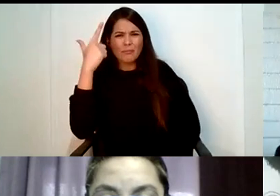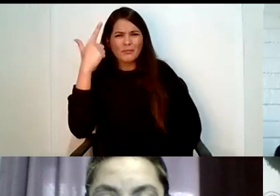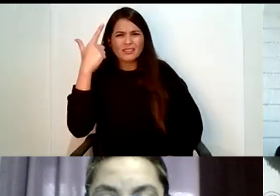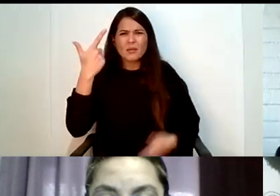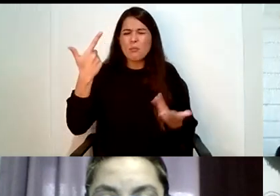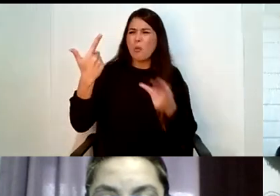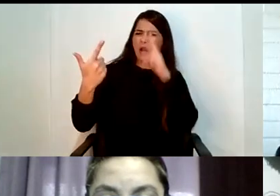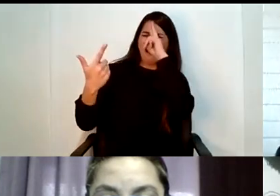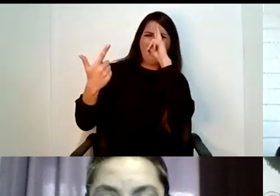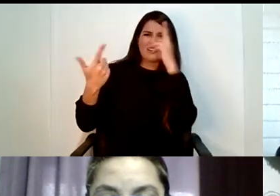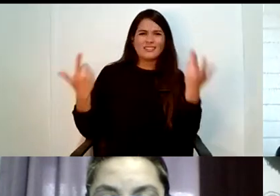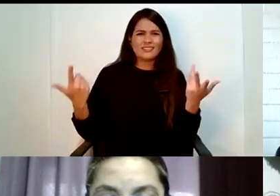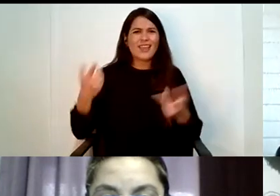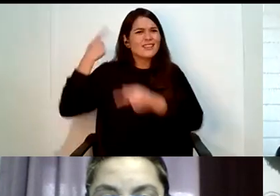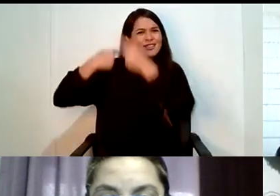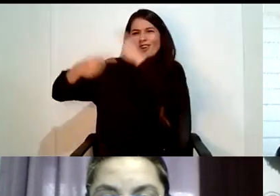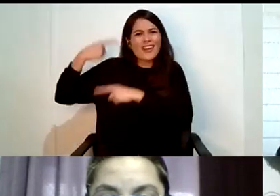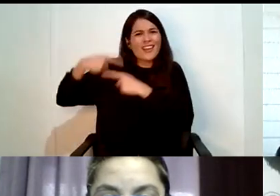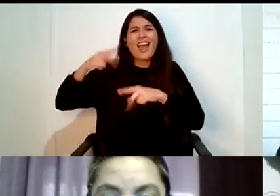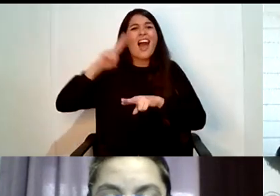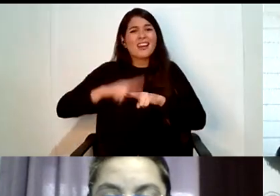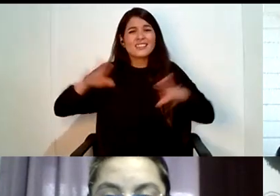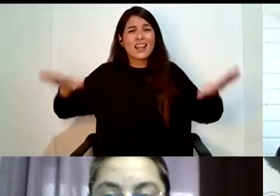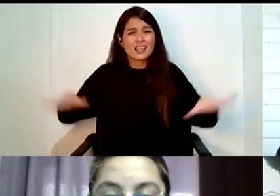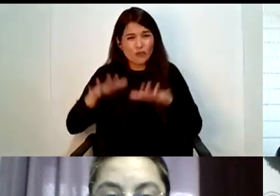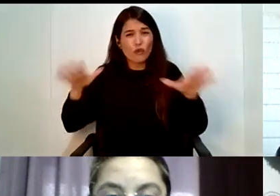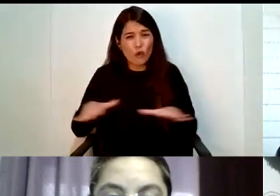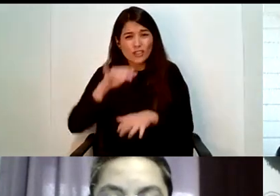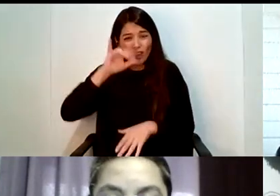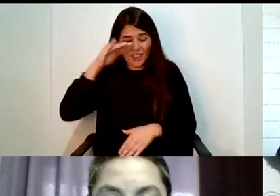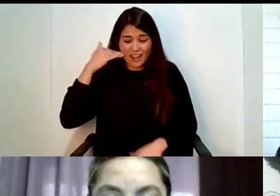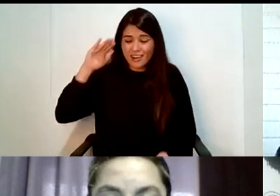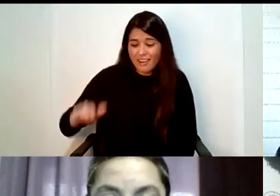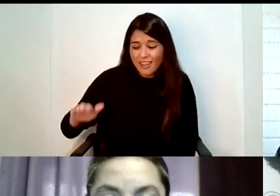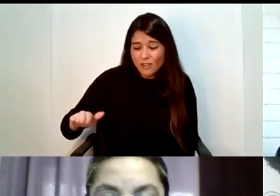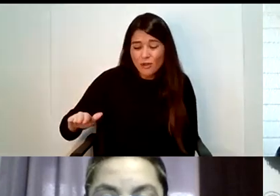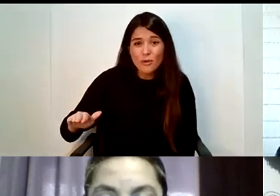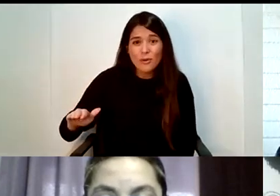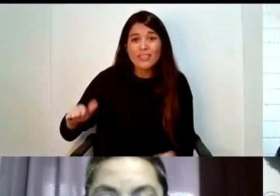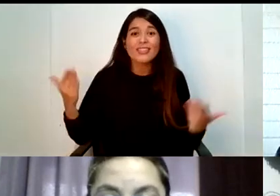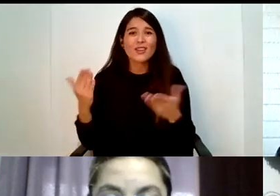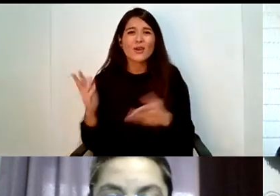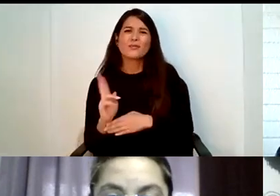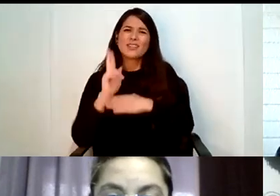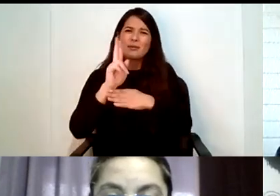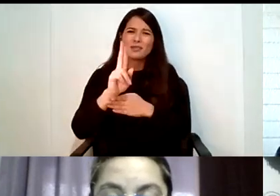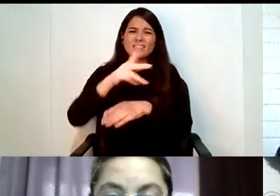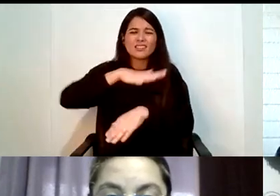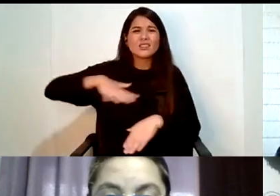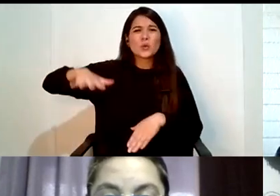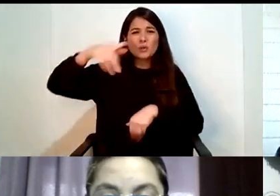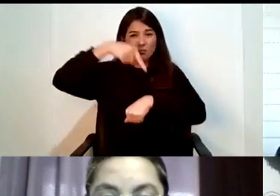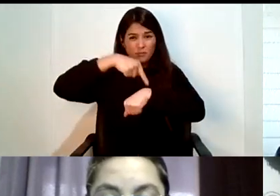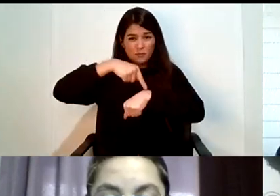que puedan parecernos. Hacer el esfuerzo de Javi en cómo se está representando la situación en este momento y cómo